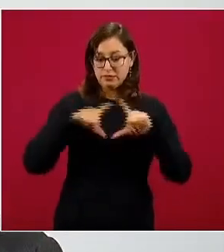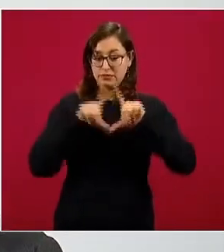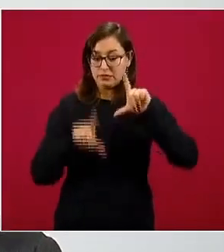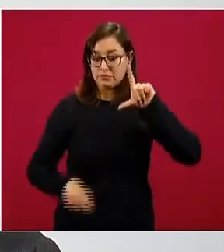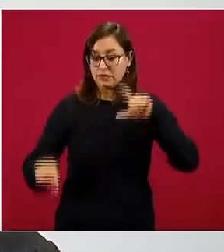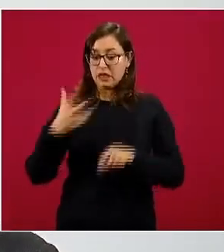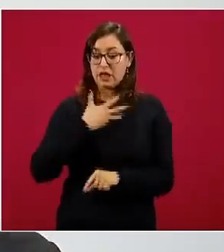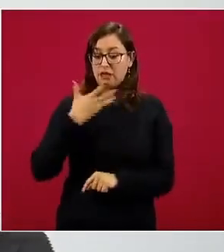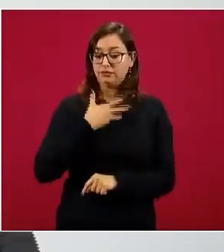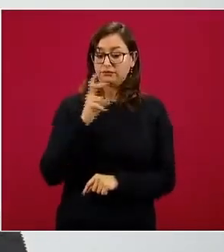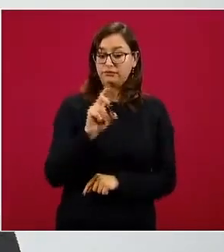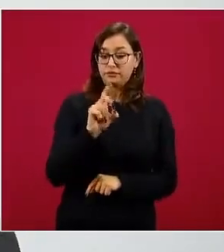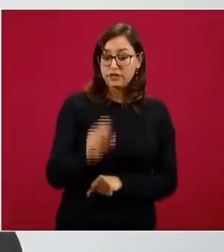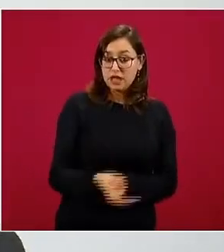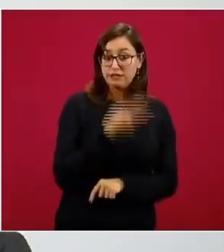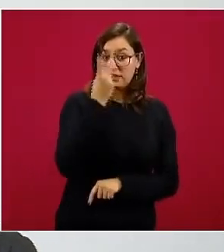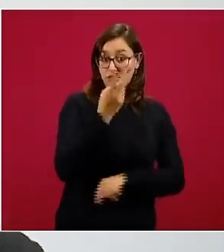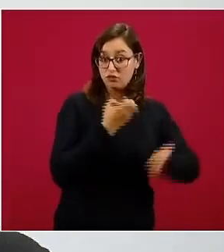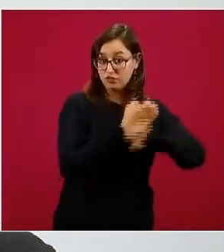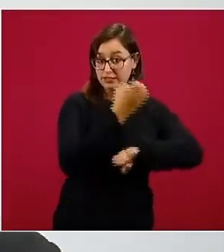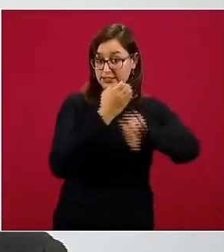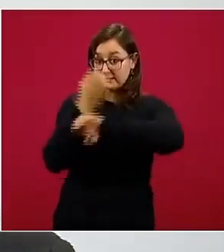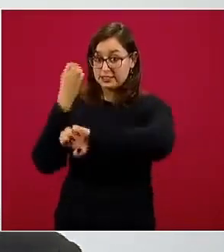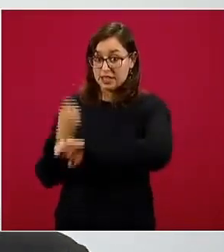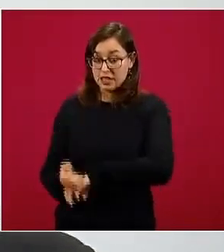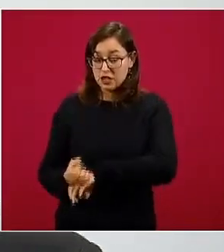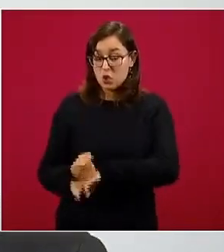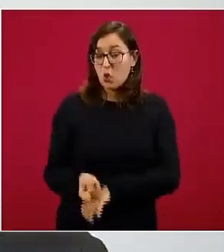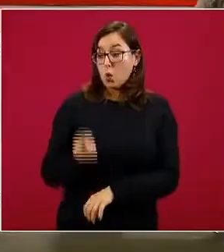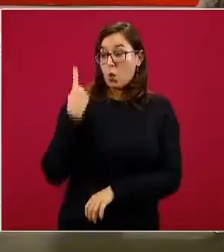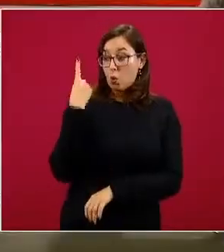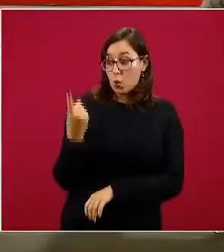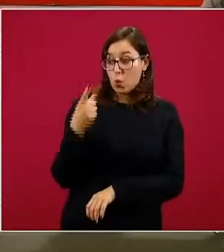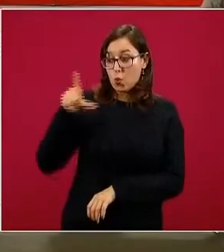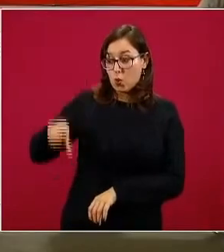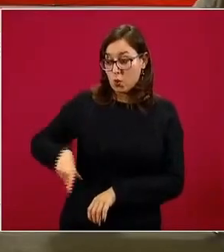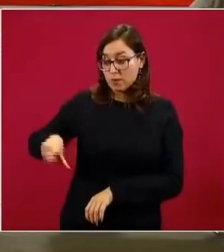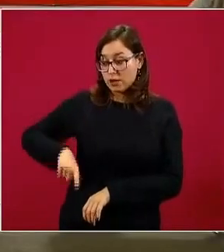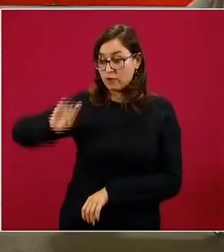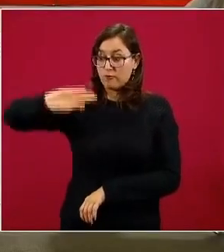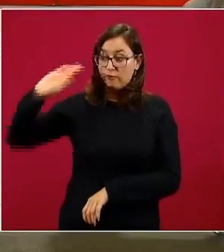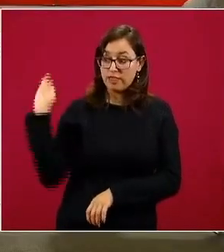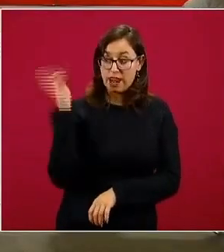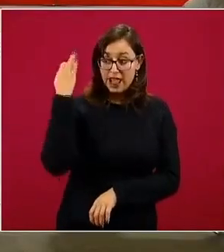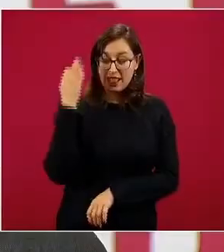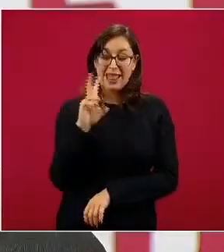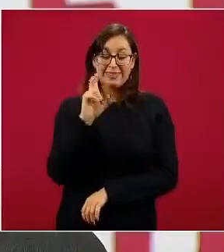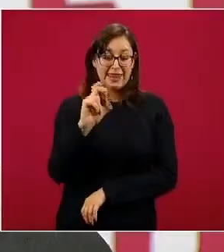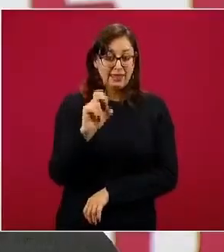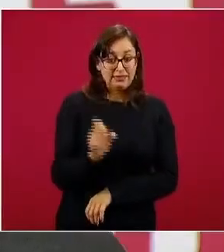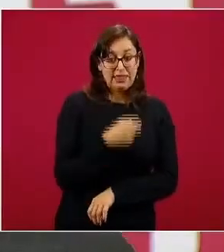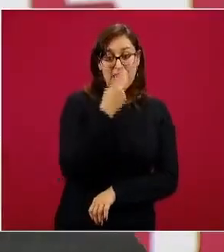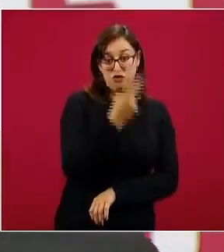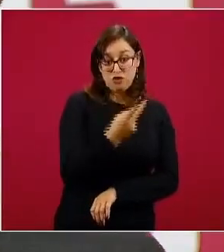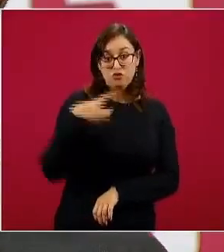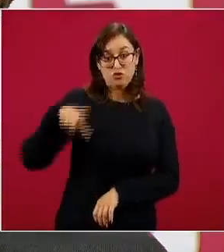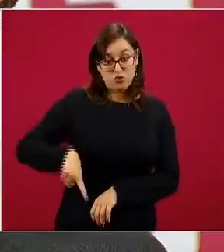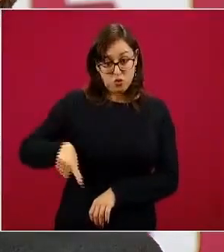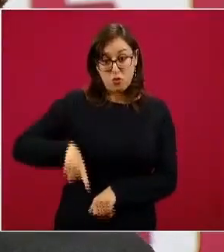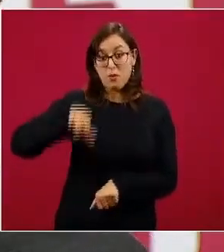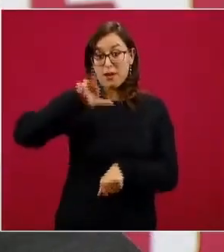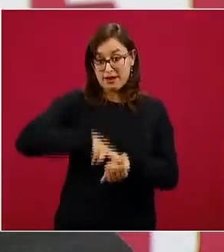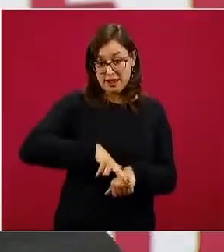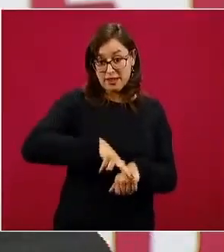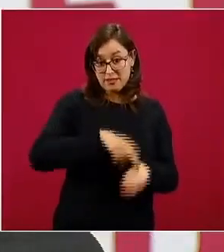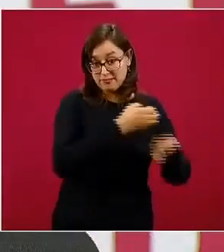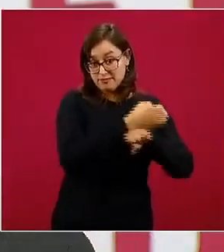entidades federativas, tenemos un solo gobierno federal, 32 entidades federativas, por lo tanto 32 gobiernos de las entidades federativas